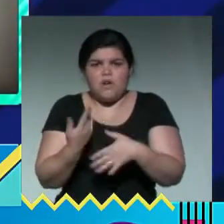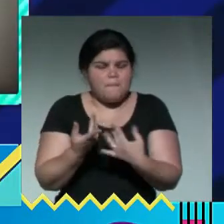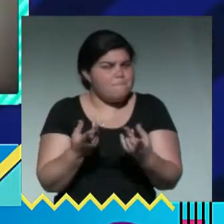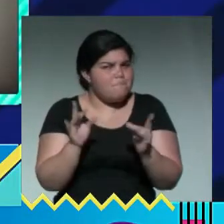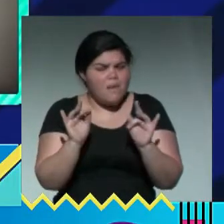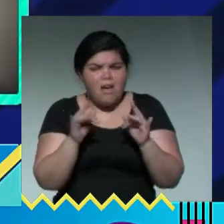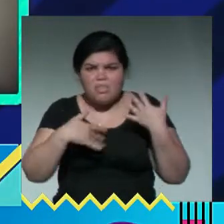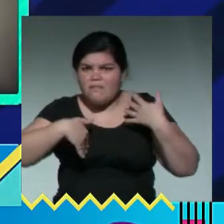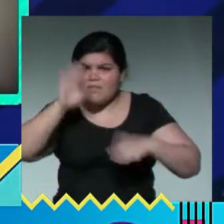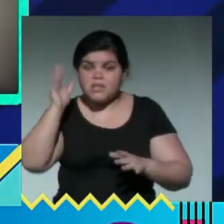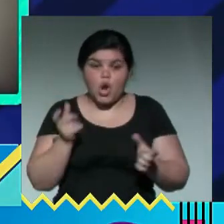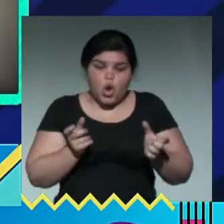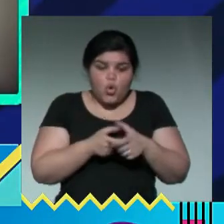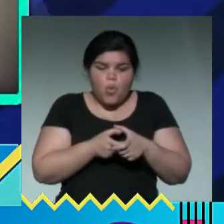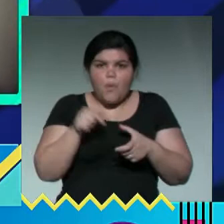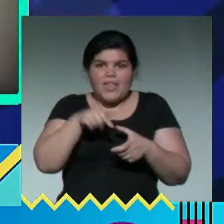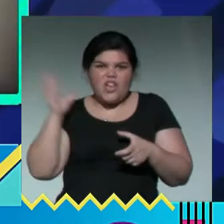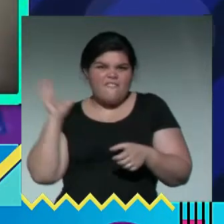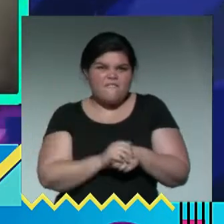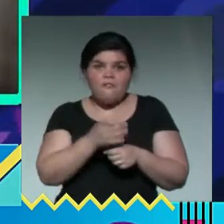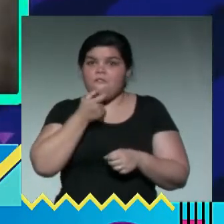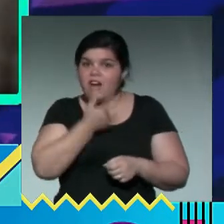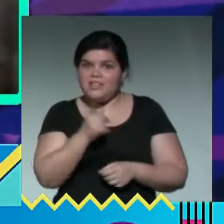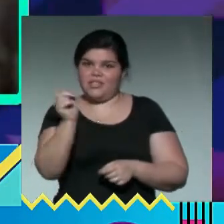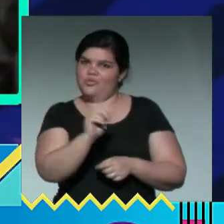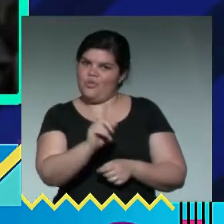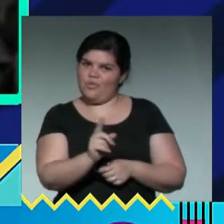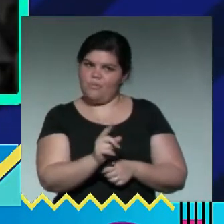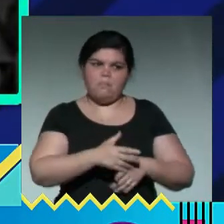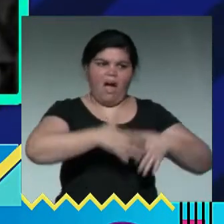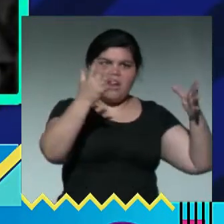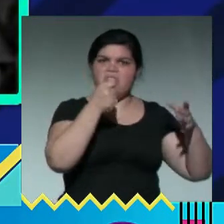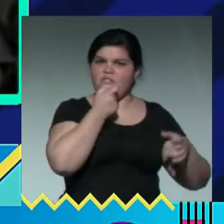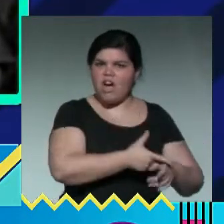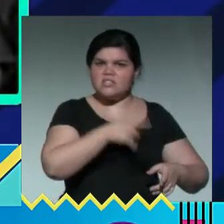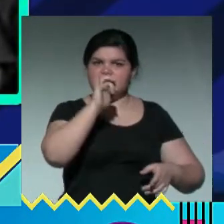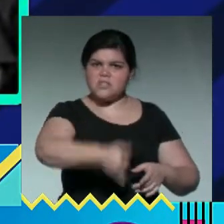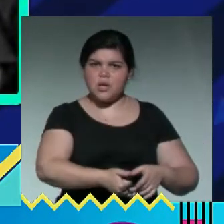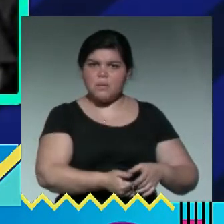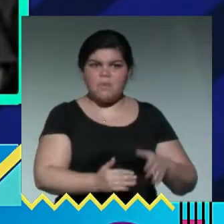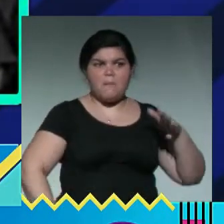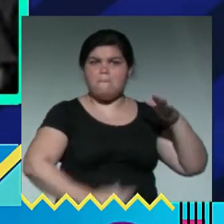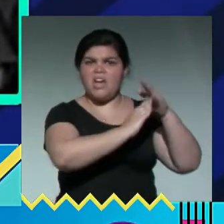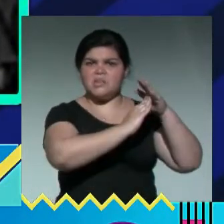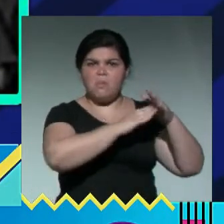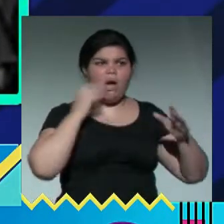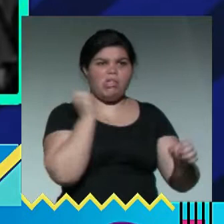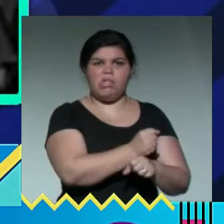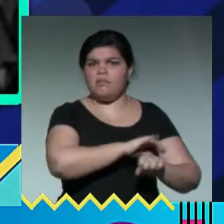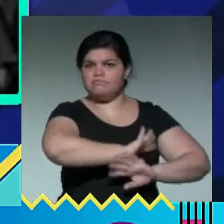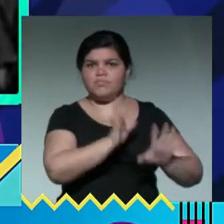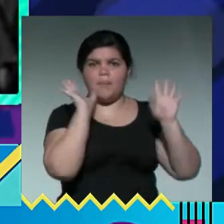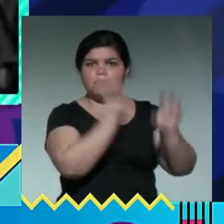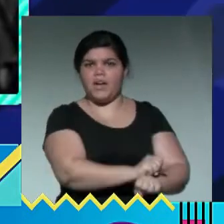someter a aquellos grupos pequeños que derrumbar esos grandes imperios. Es una paradoja, pero es una